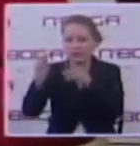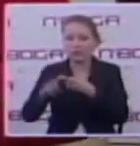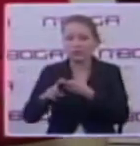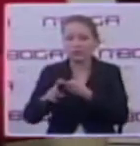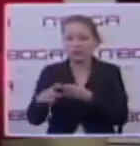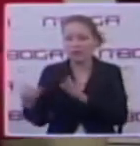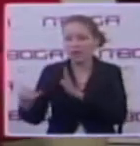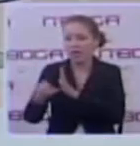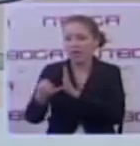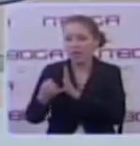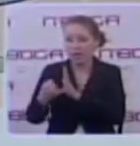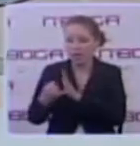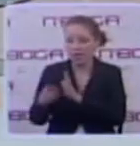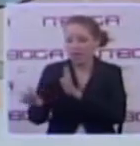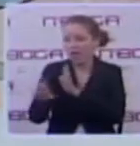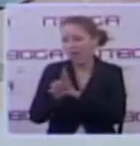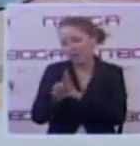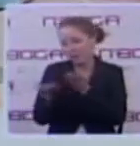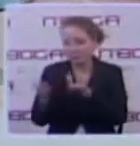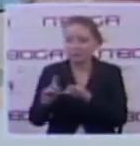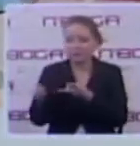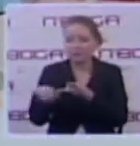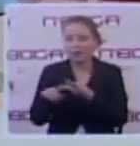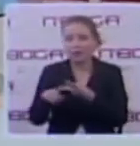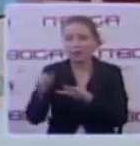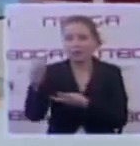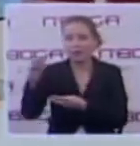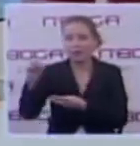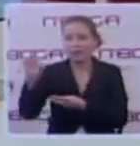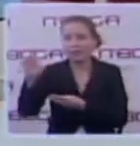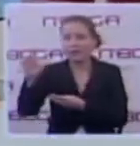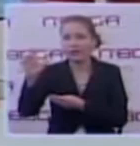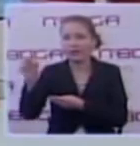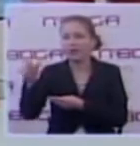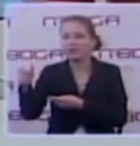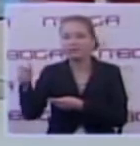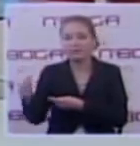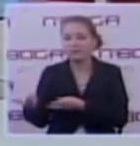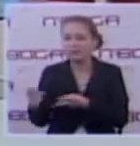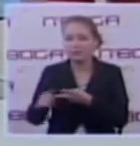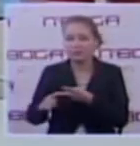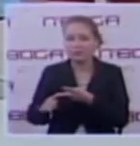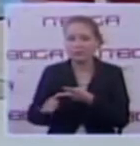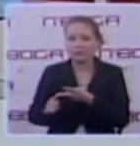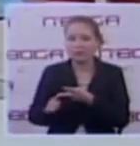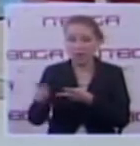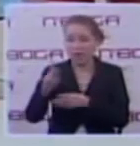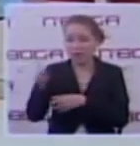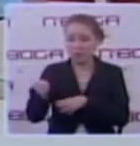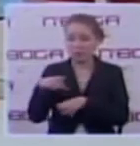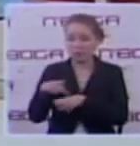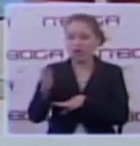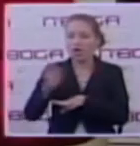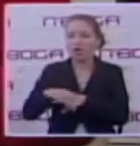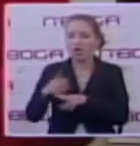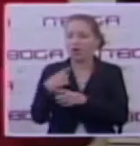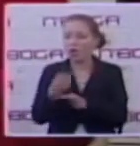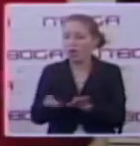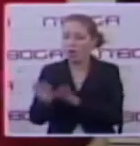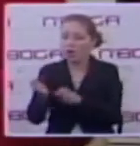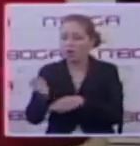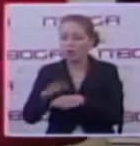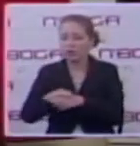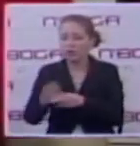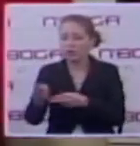parte tributaria ilegal. Por ejemplo, tenemos a Anabela Vargas, que ella es una experta en manejo y posicionamiento